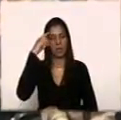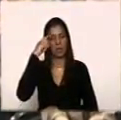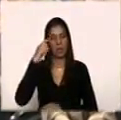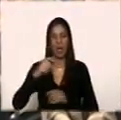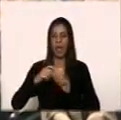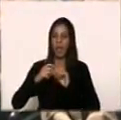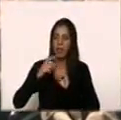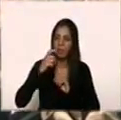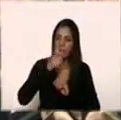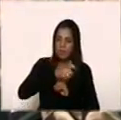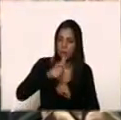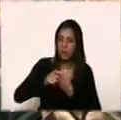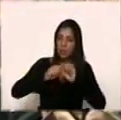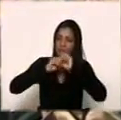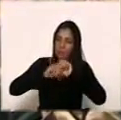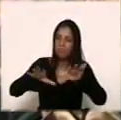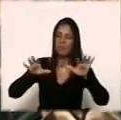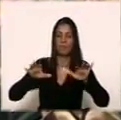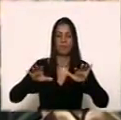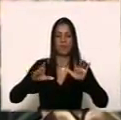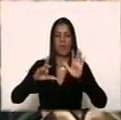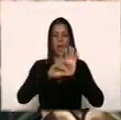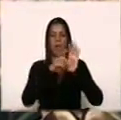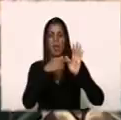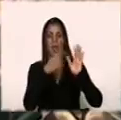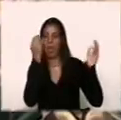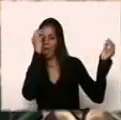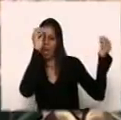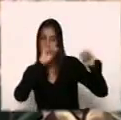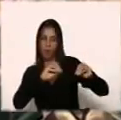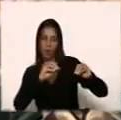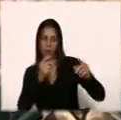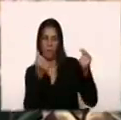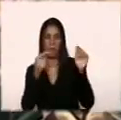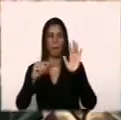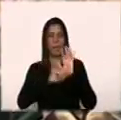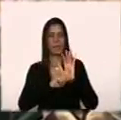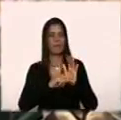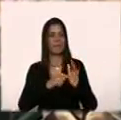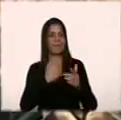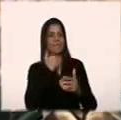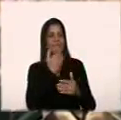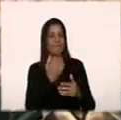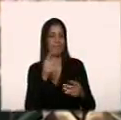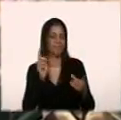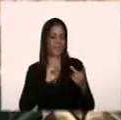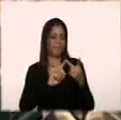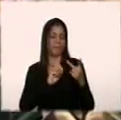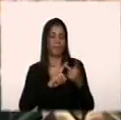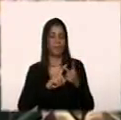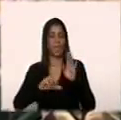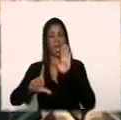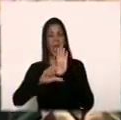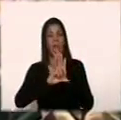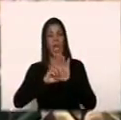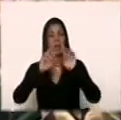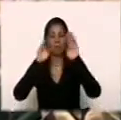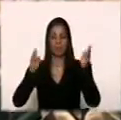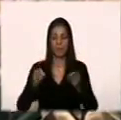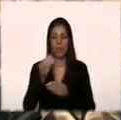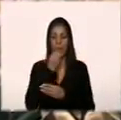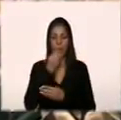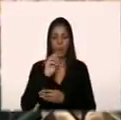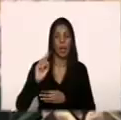despliegue. No basta con la ley de precios acordados. No basta con la ley de los CLAP. Me